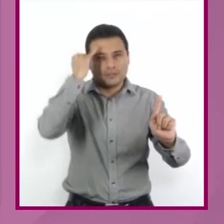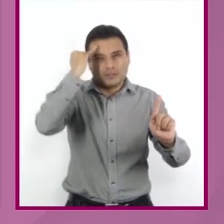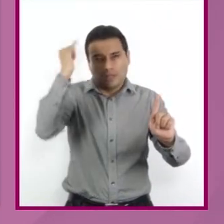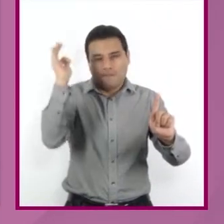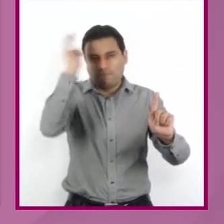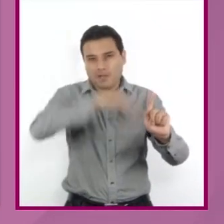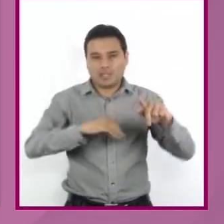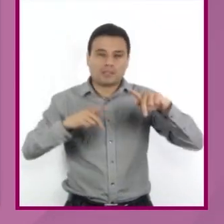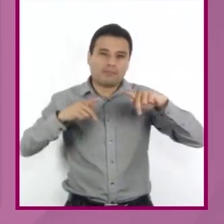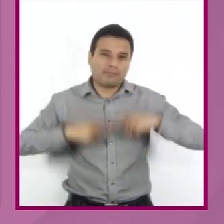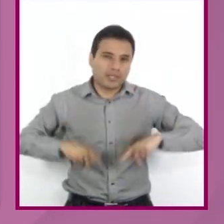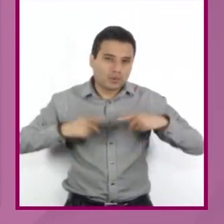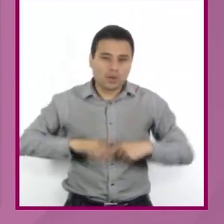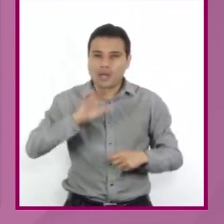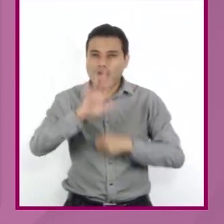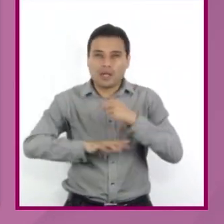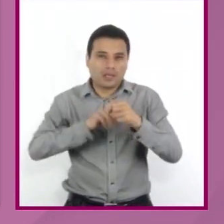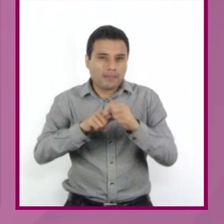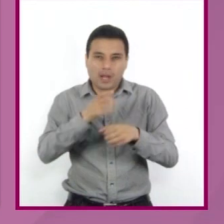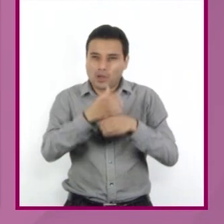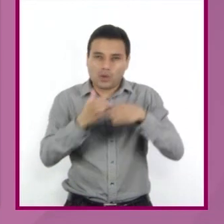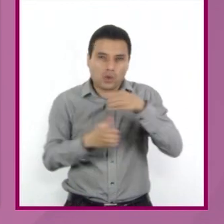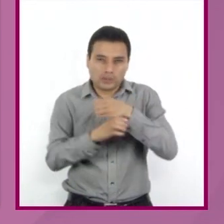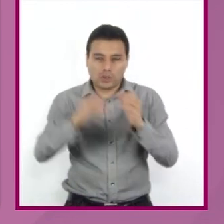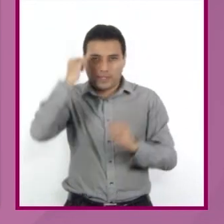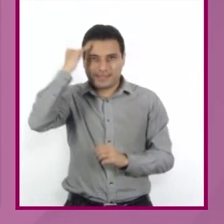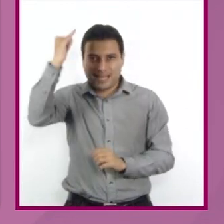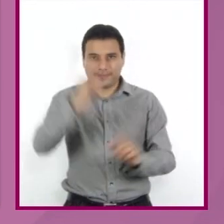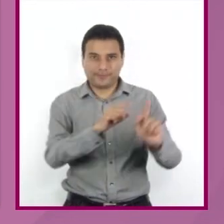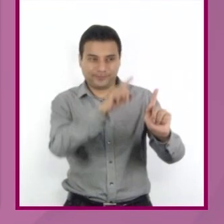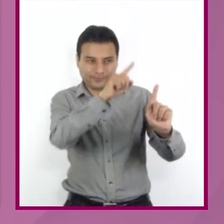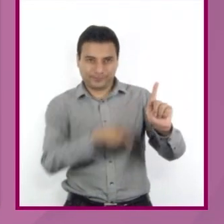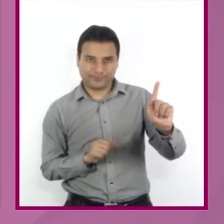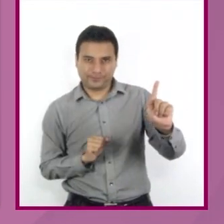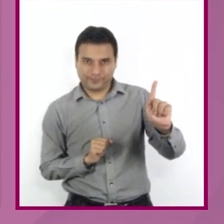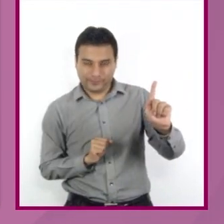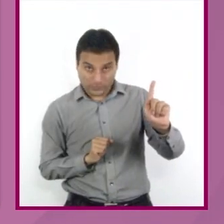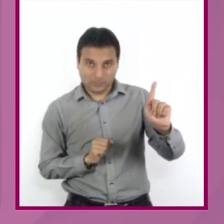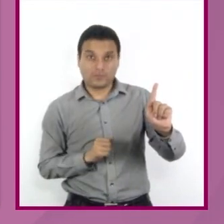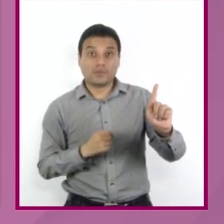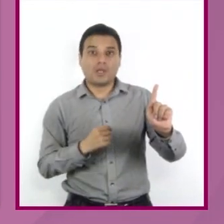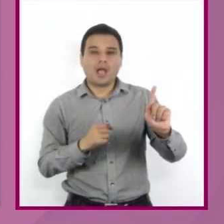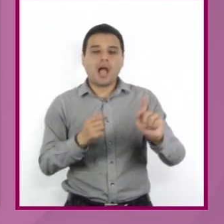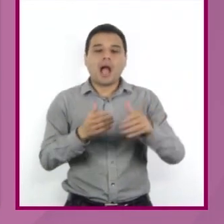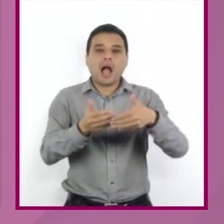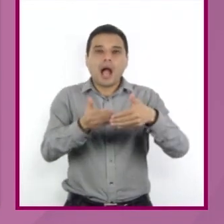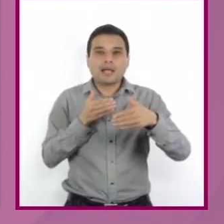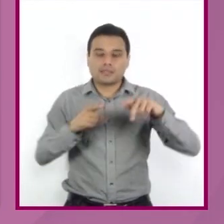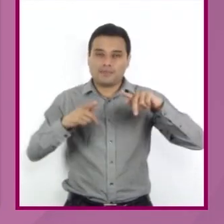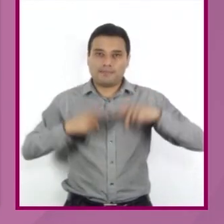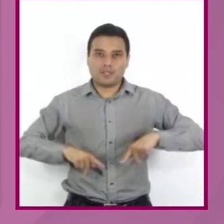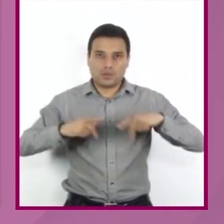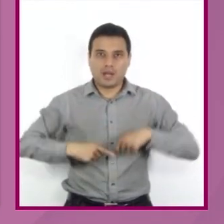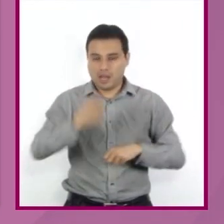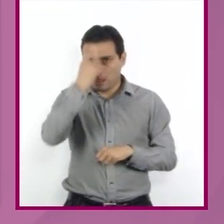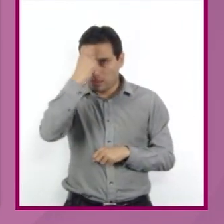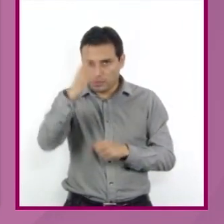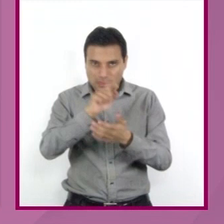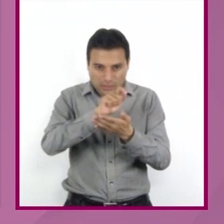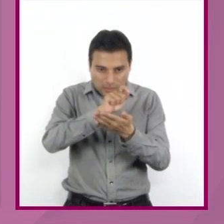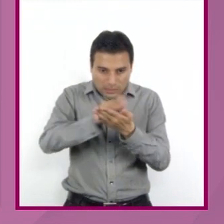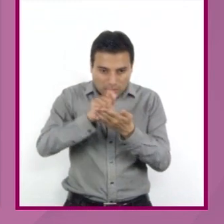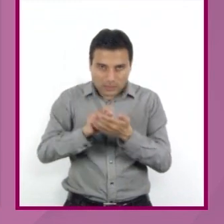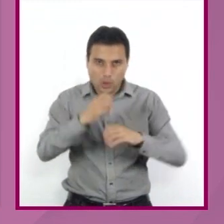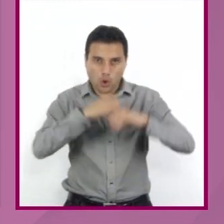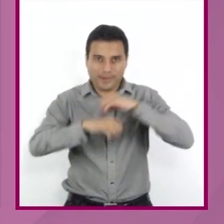persona, animal, cosa o idea, inventado por un autor, que interviene en la acción de una obra literaria,